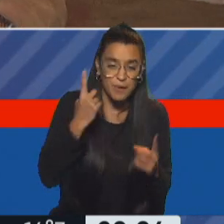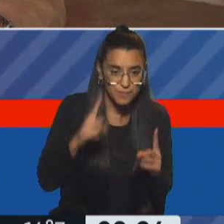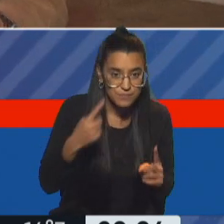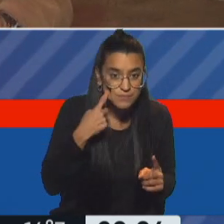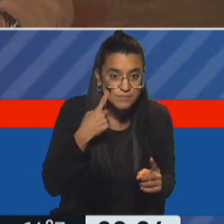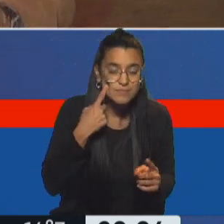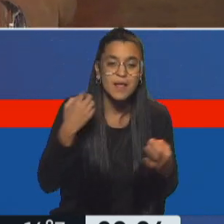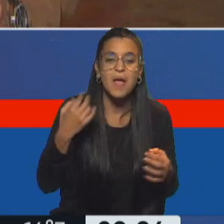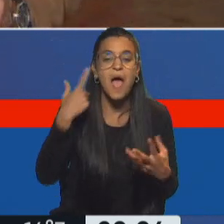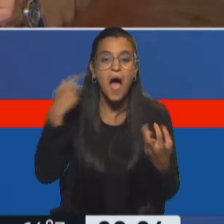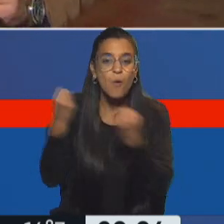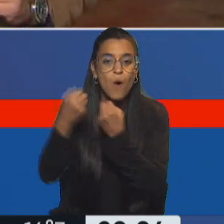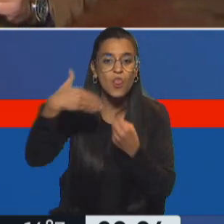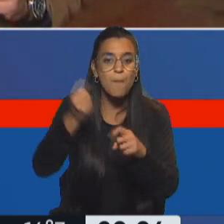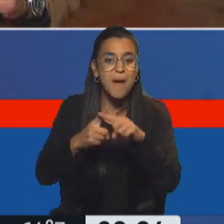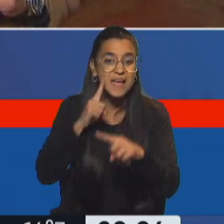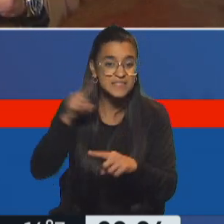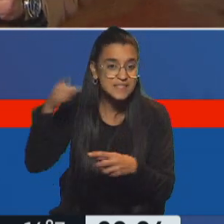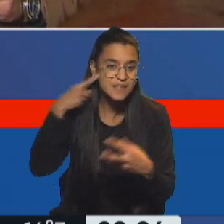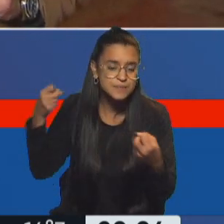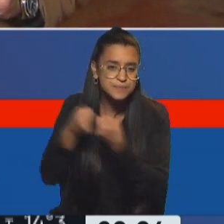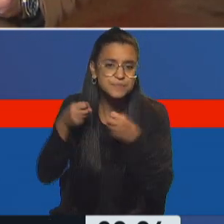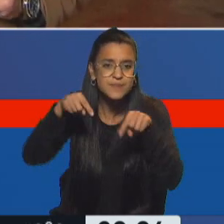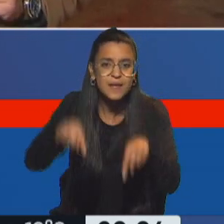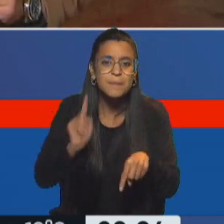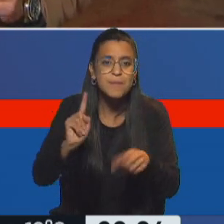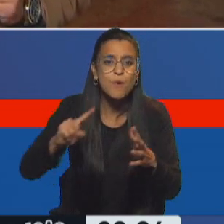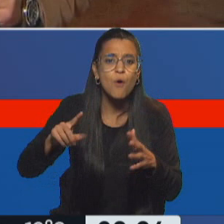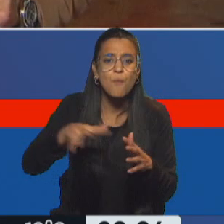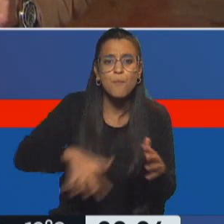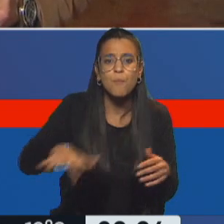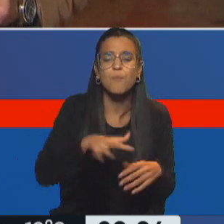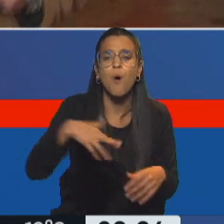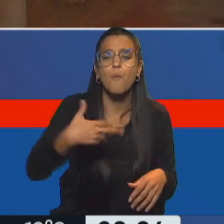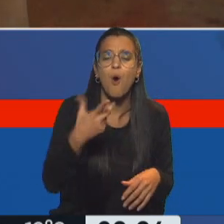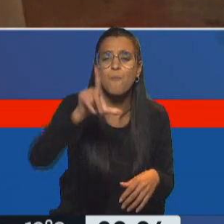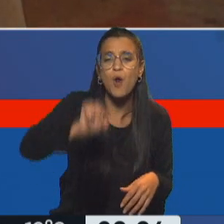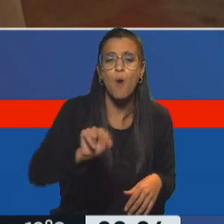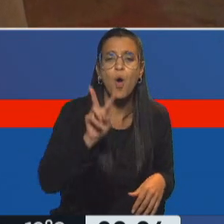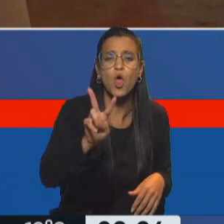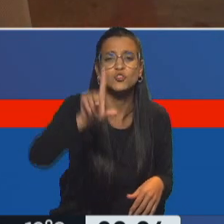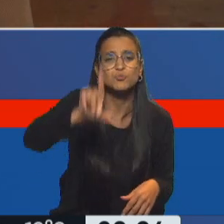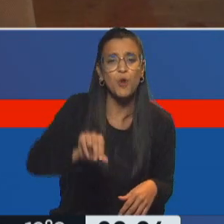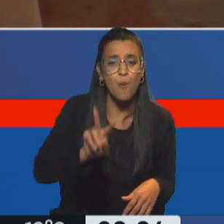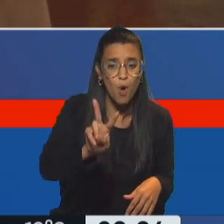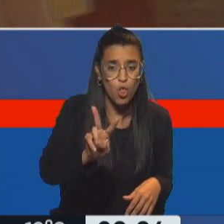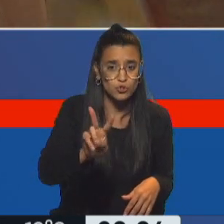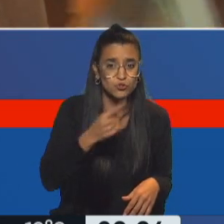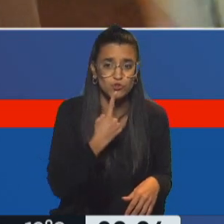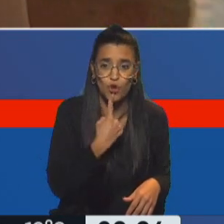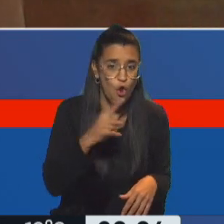Maxi coincidimos que en el lugar donde estás ahí, en este preciso instante, es la promo 2, ¿eh? Es la promo 2, no lo